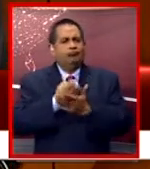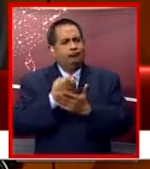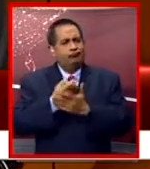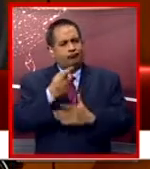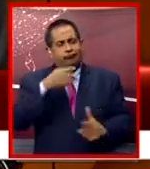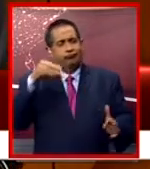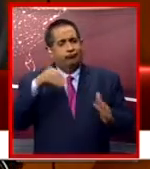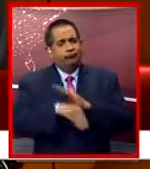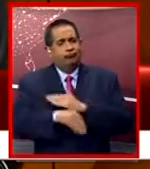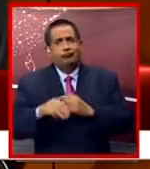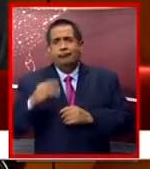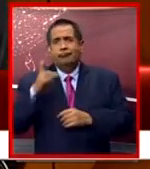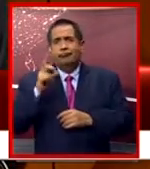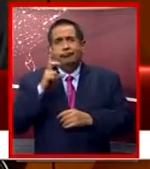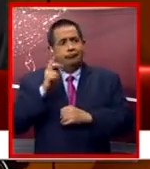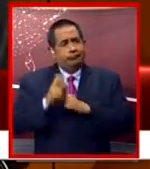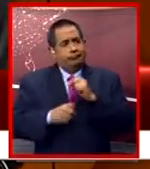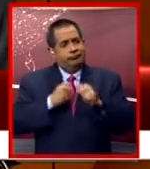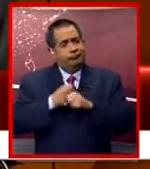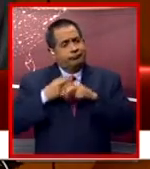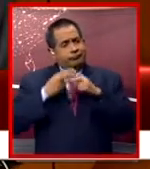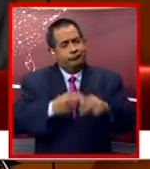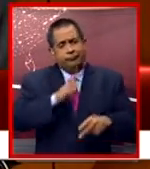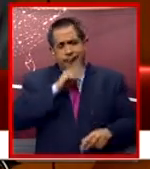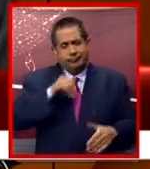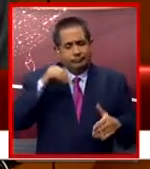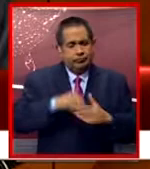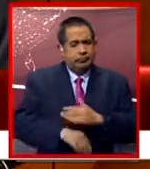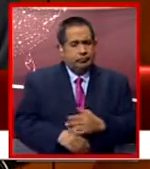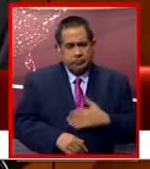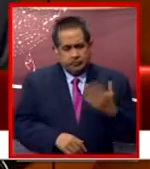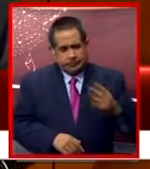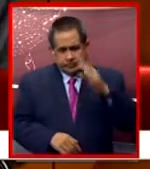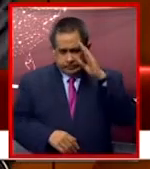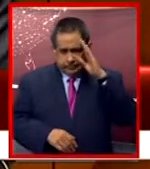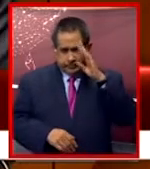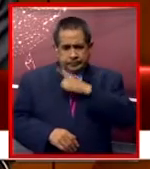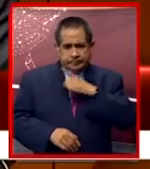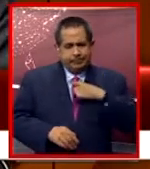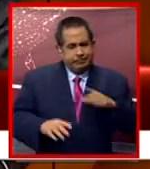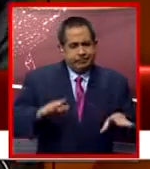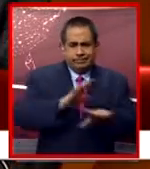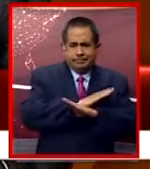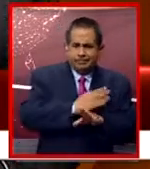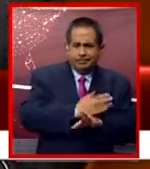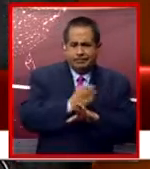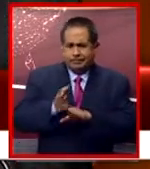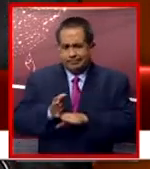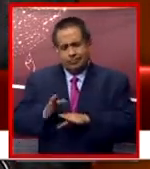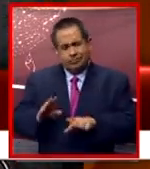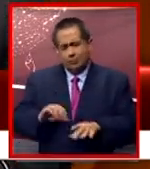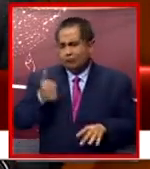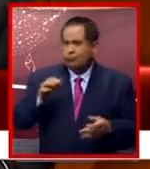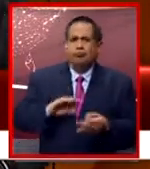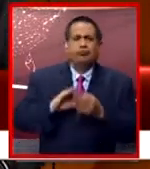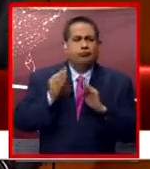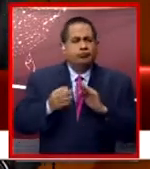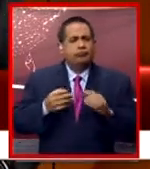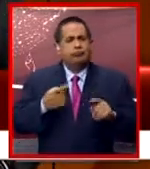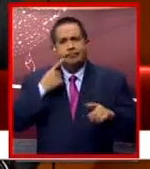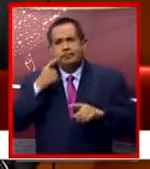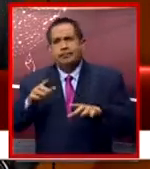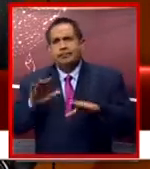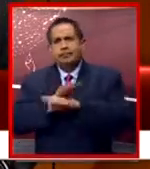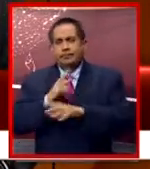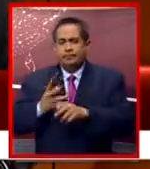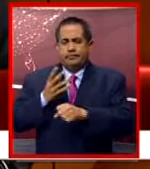a lo largo de más de 3 décadas? ¿No considera usted que debe haber un viraje de fondo para fortalecer la economía y el